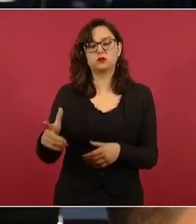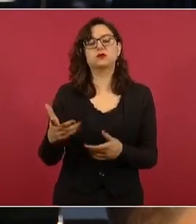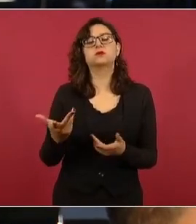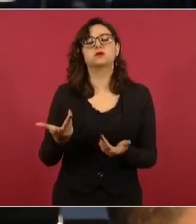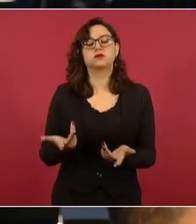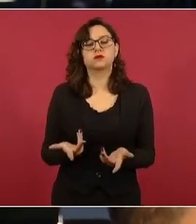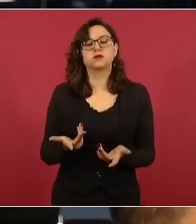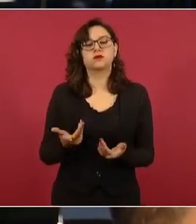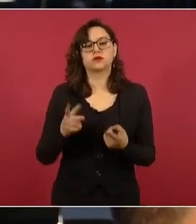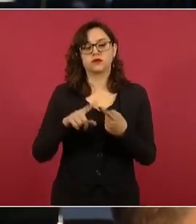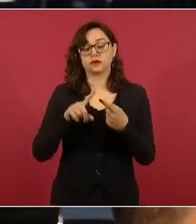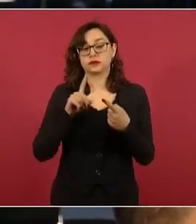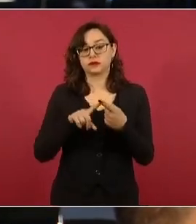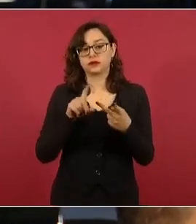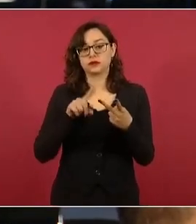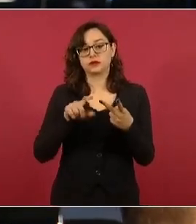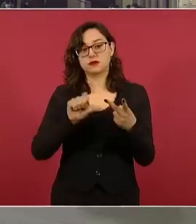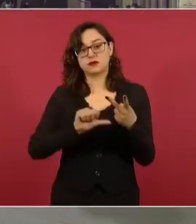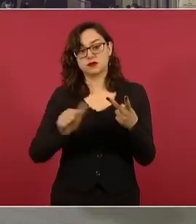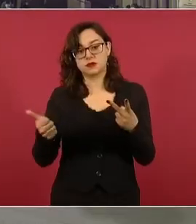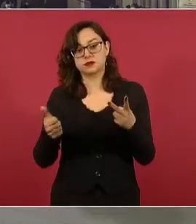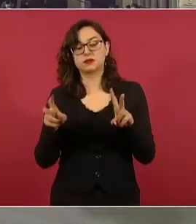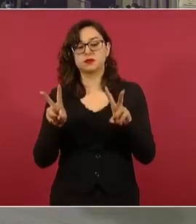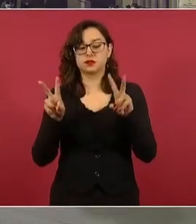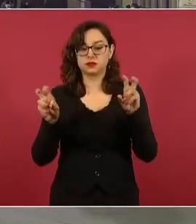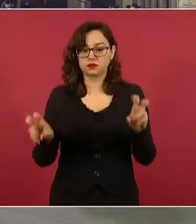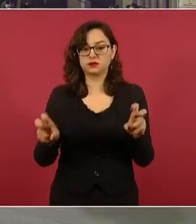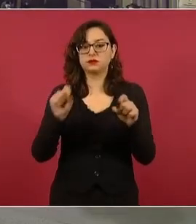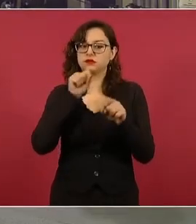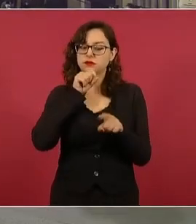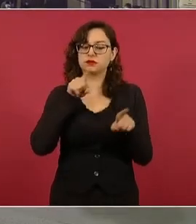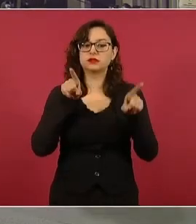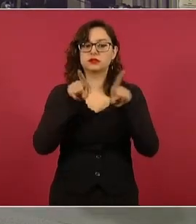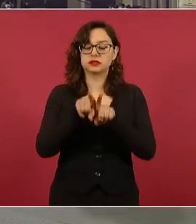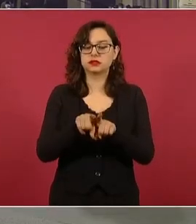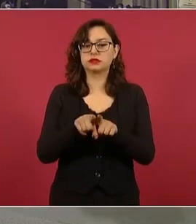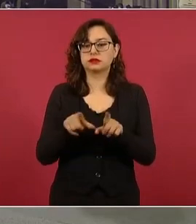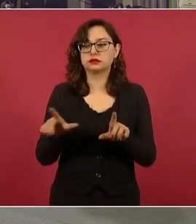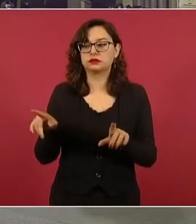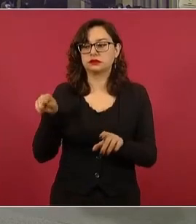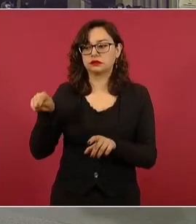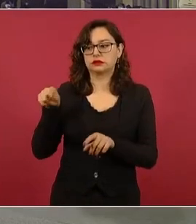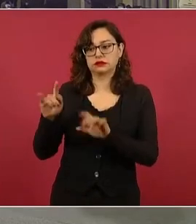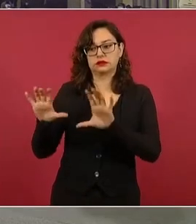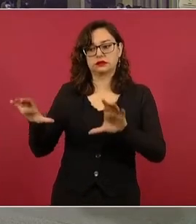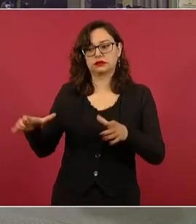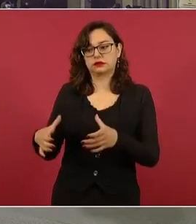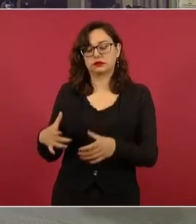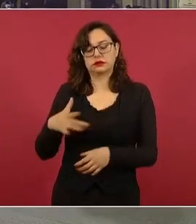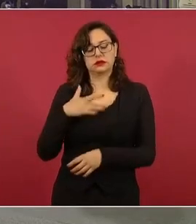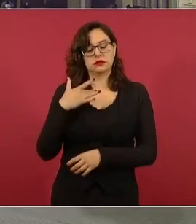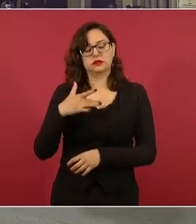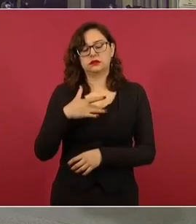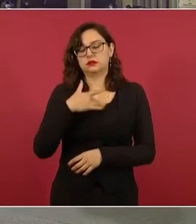Y hay otra cuestión que también tiene muy preocupadas a las comunidades,